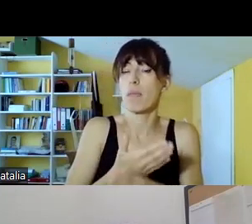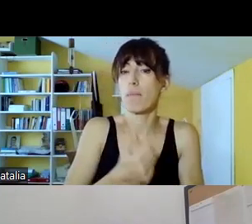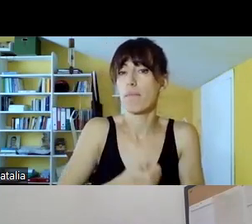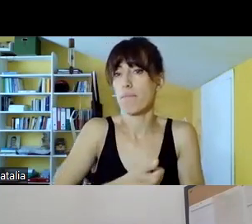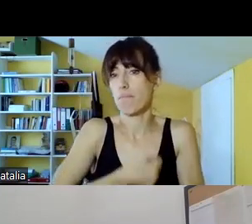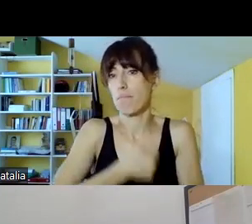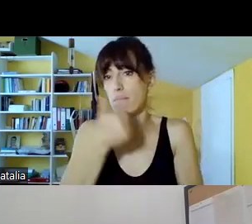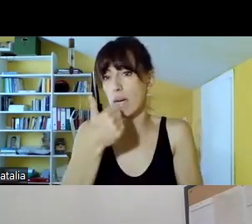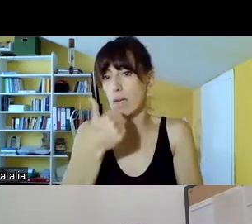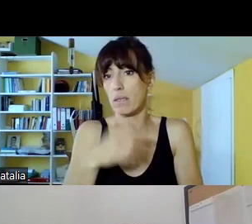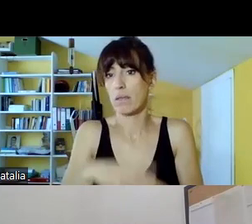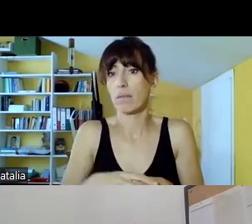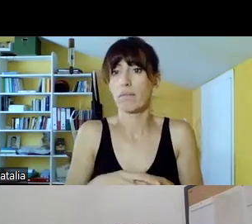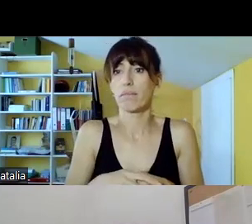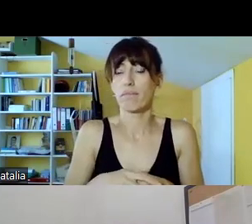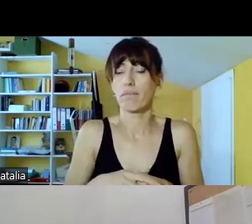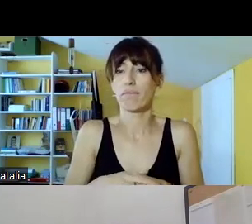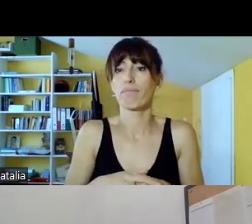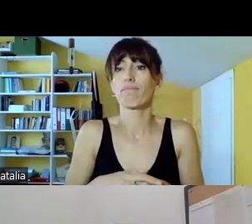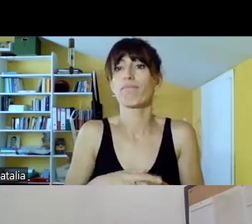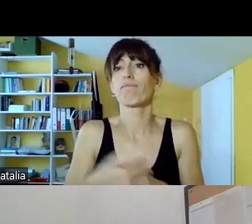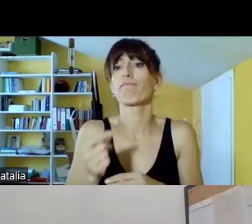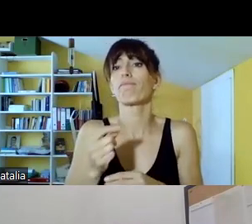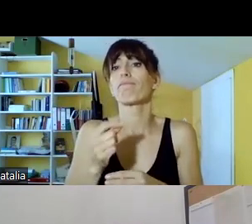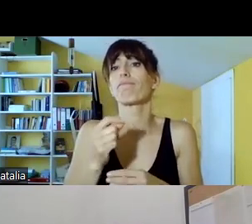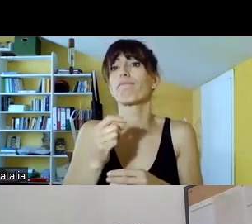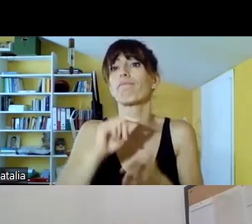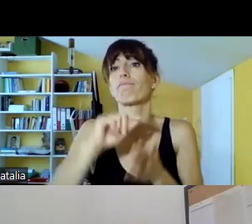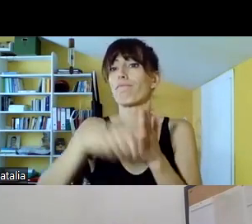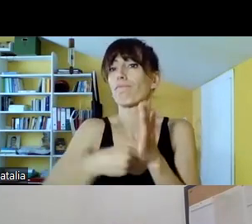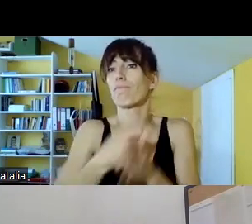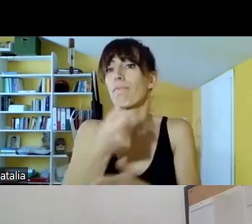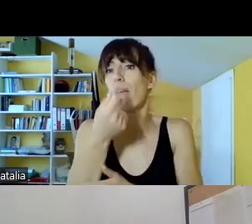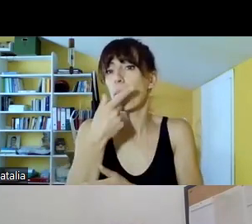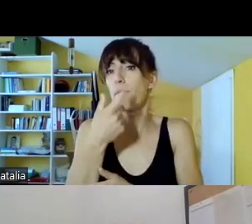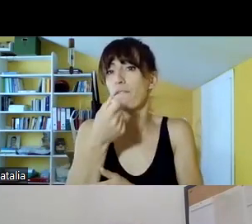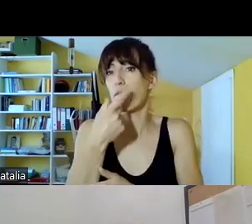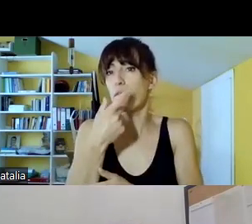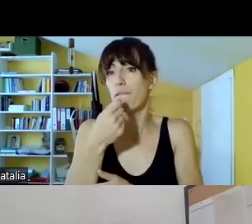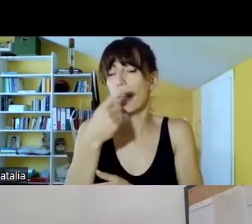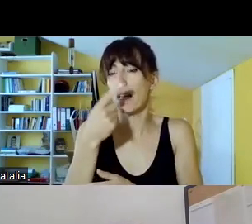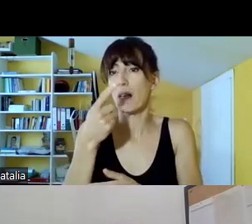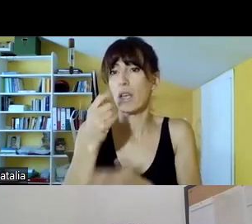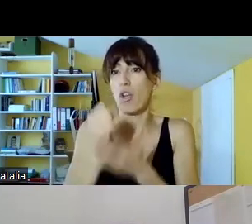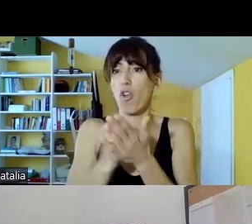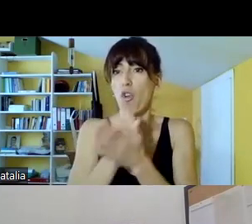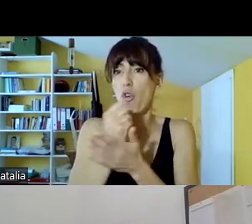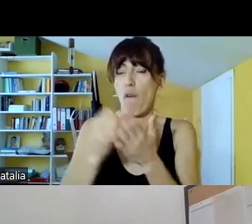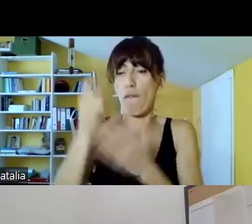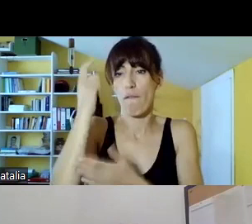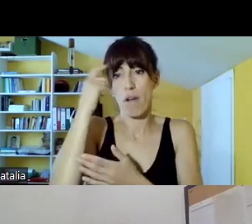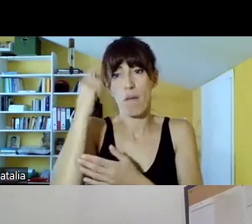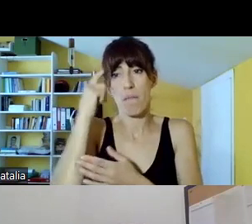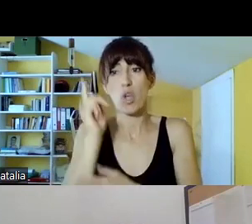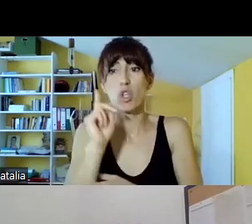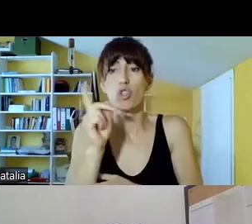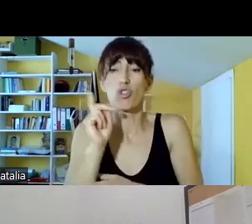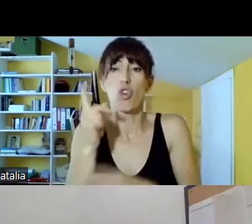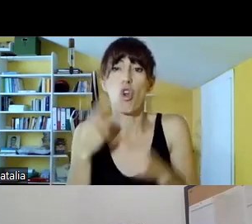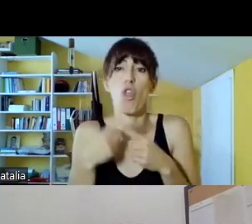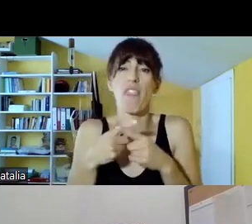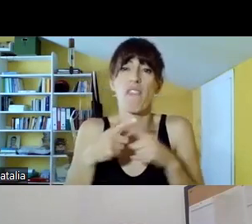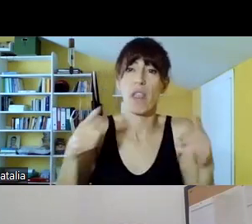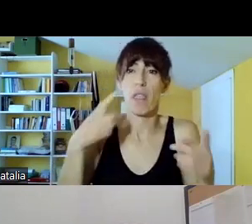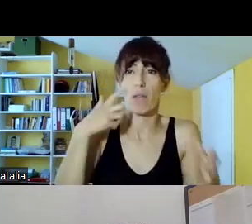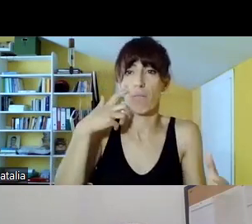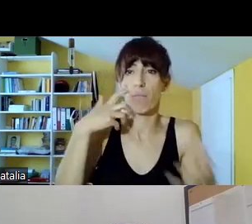a la prescripción de psicofármacos, solo se encontraron diferencias estadísticamente